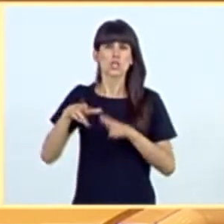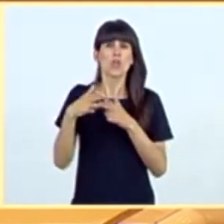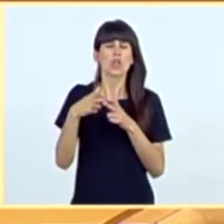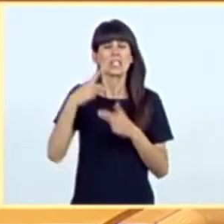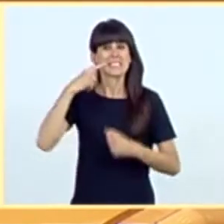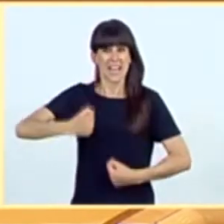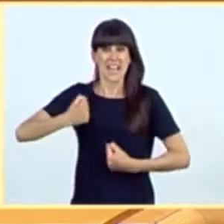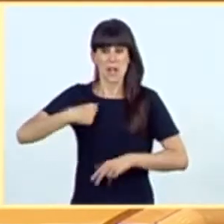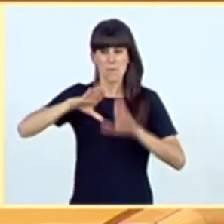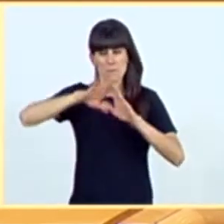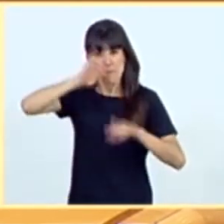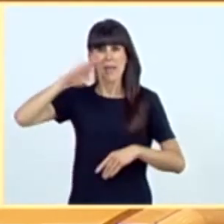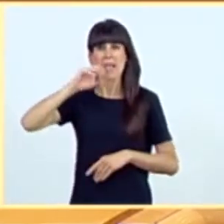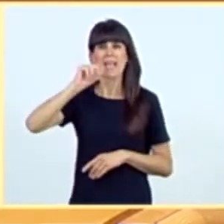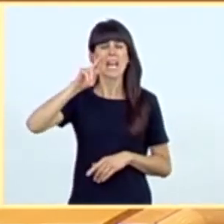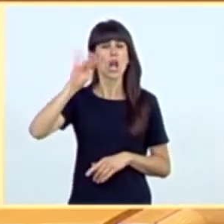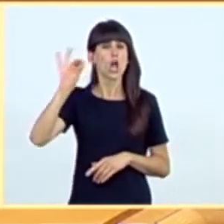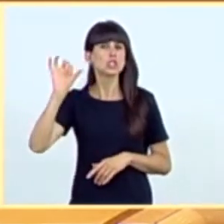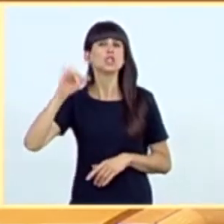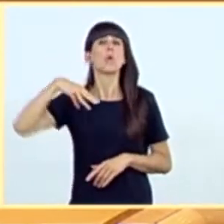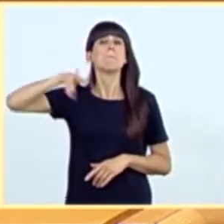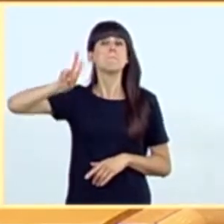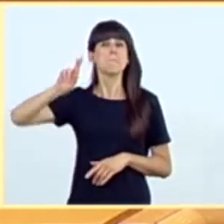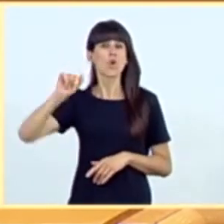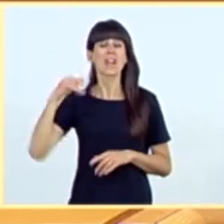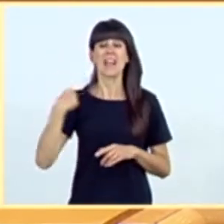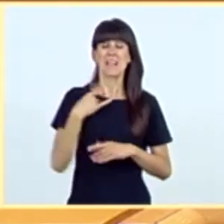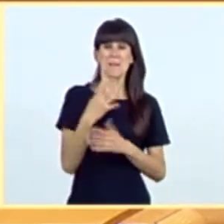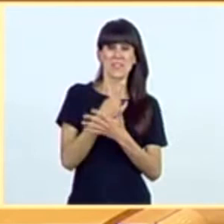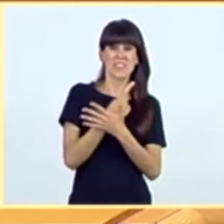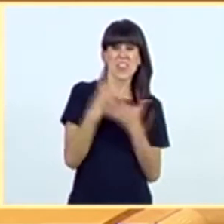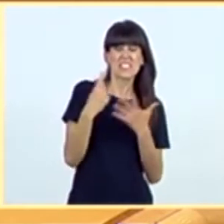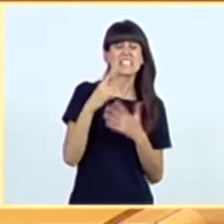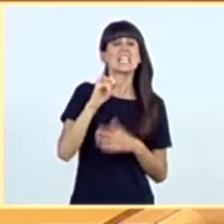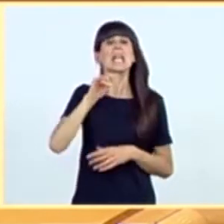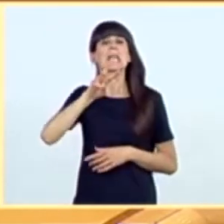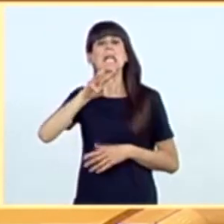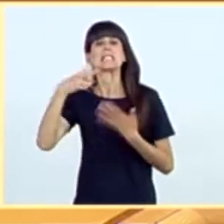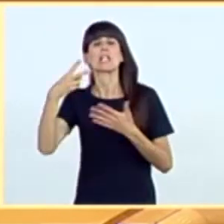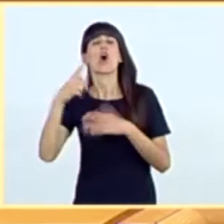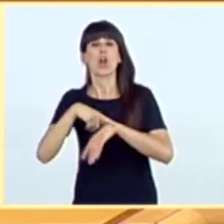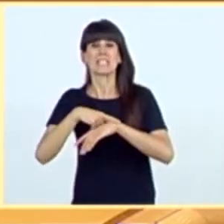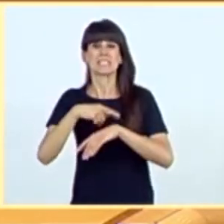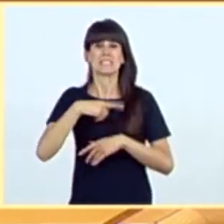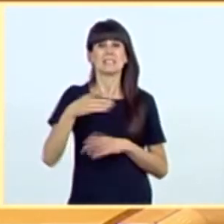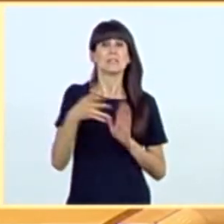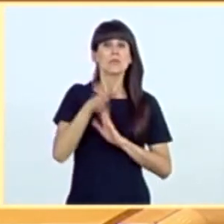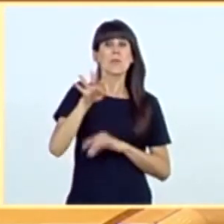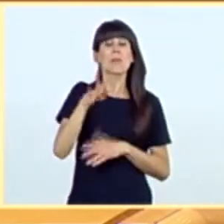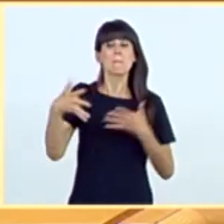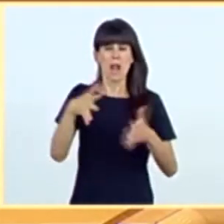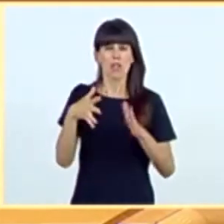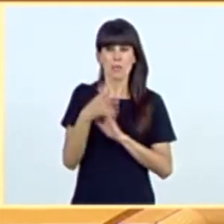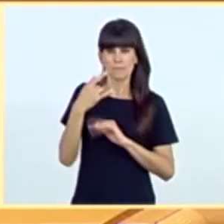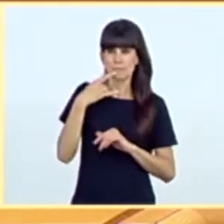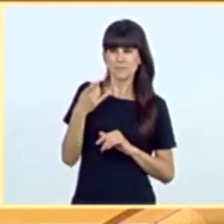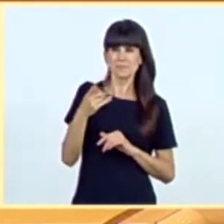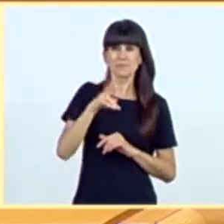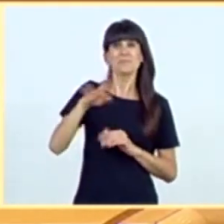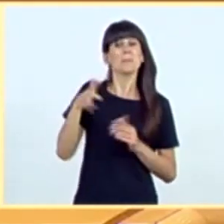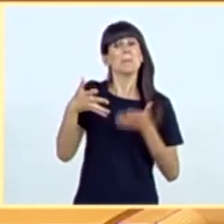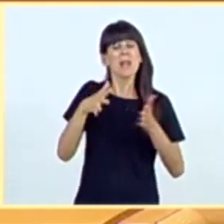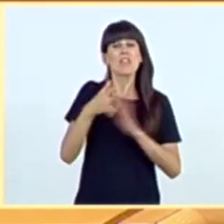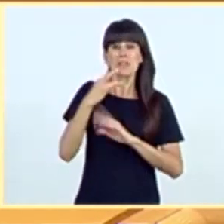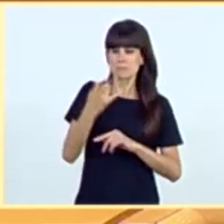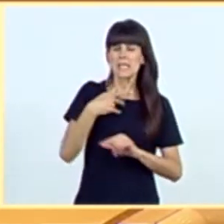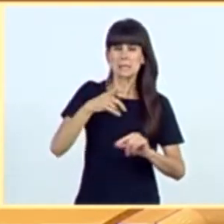la Comunidad de Madrid, Carlos Mur, a las 16:37 horas del 20 de marzo. Criterios de exclusión de derivación hospitalaria